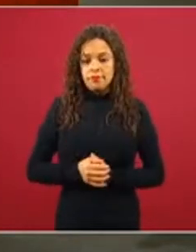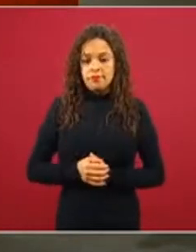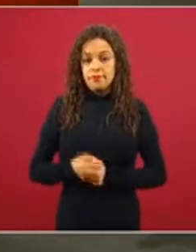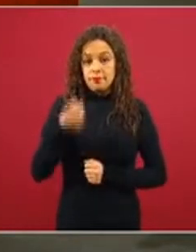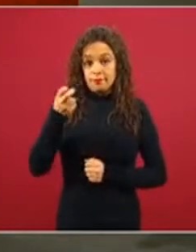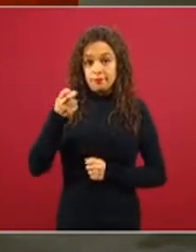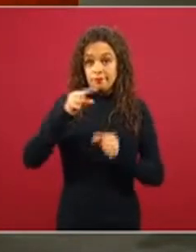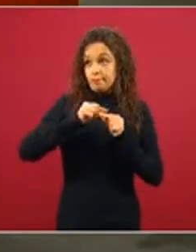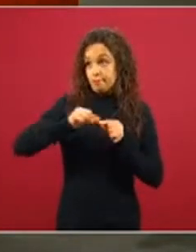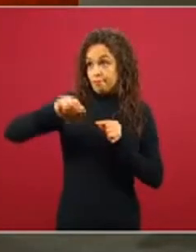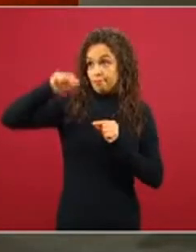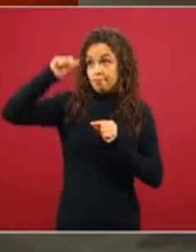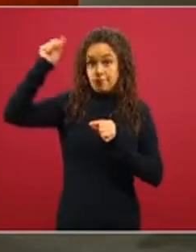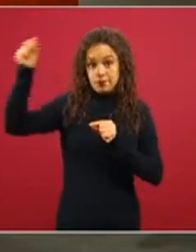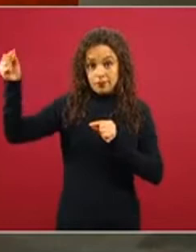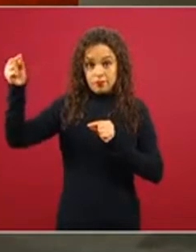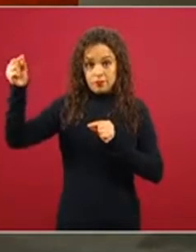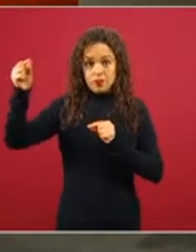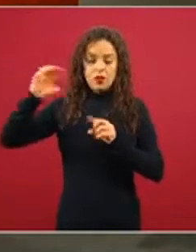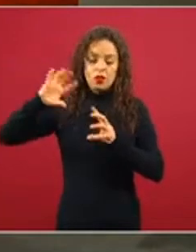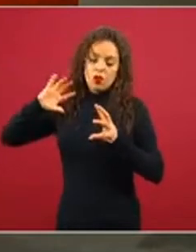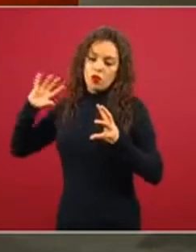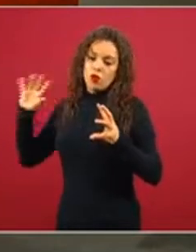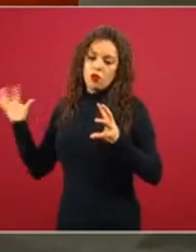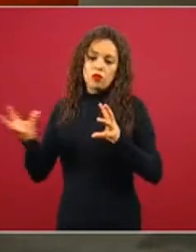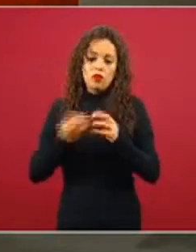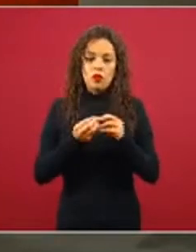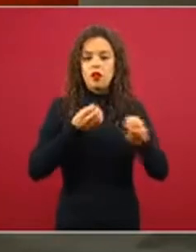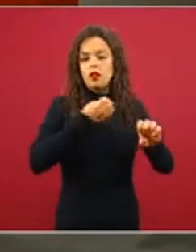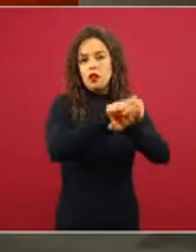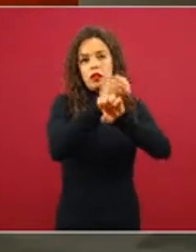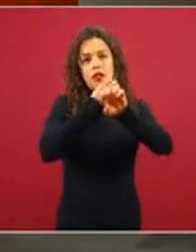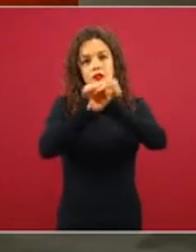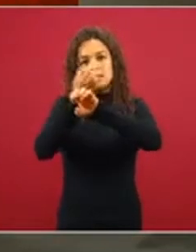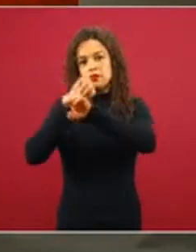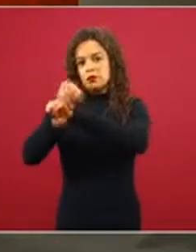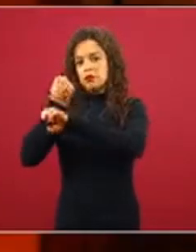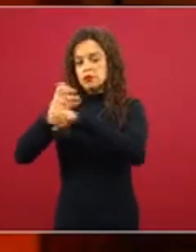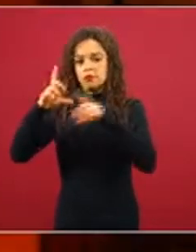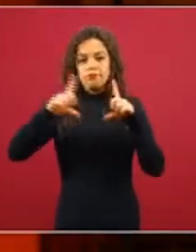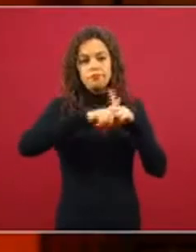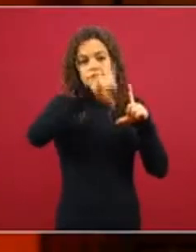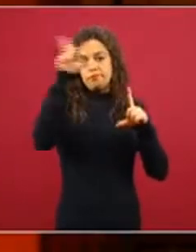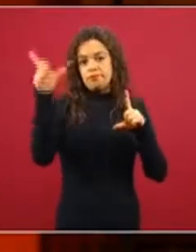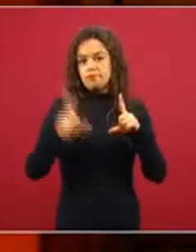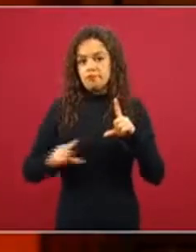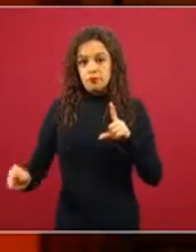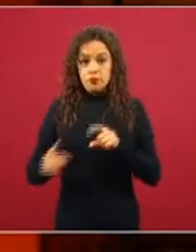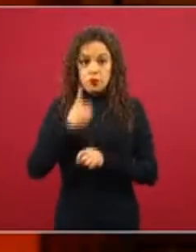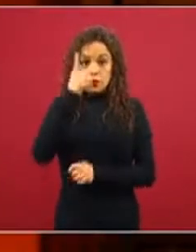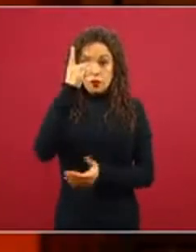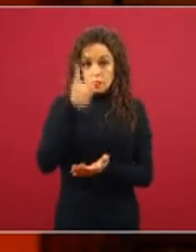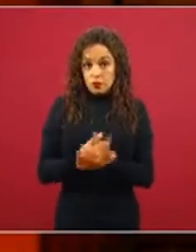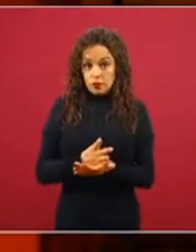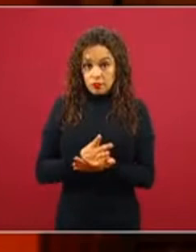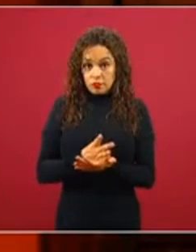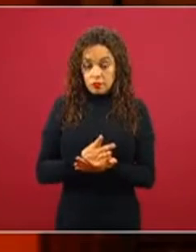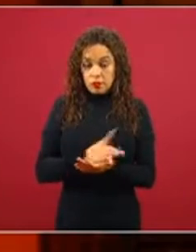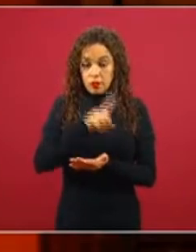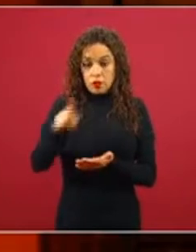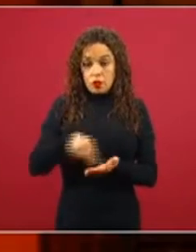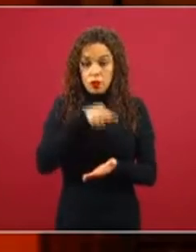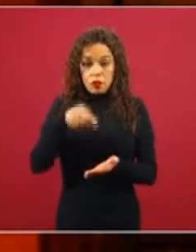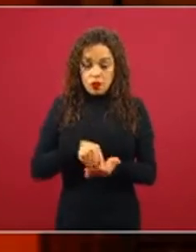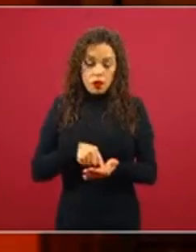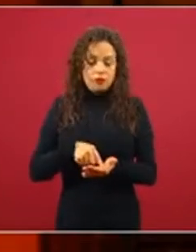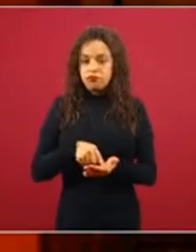que concentra la carga de todas las entidades federativas, no representa solamente a alguna región, una parte